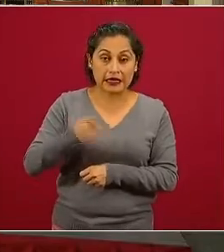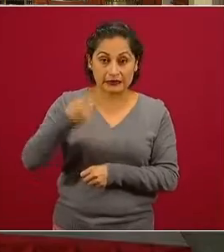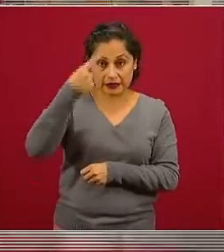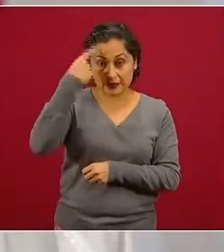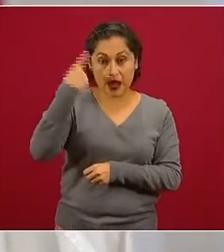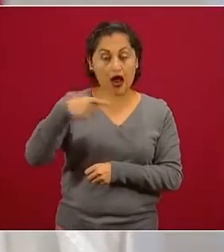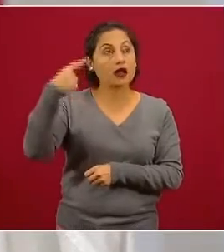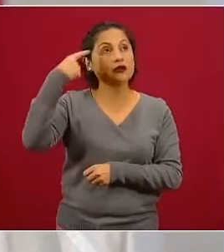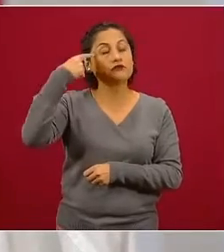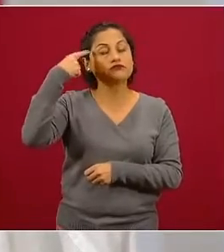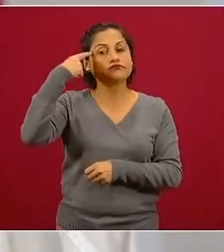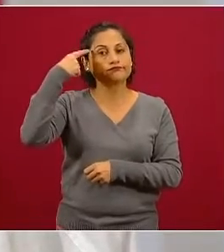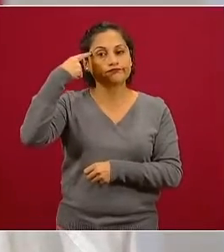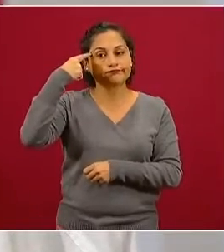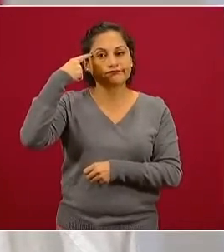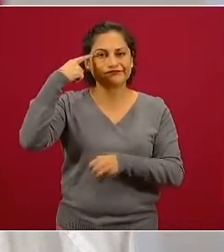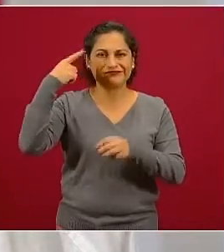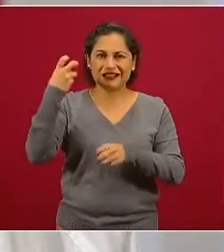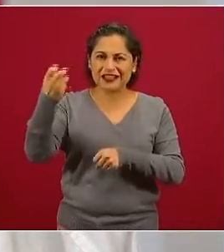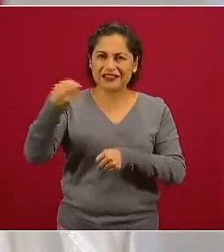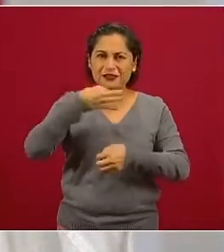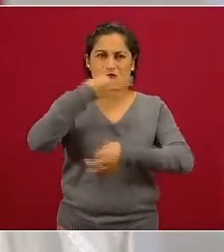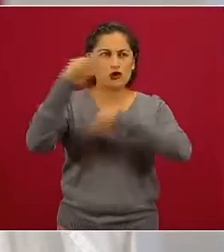Lo de la